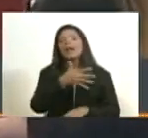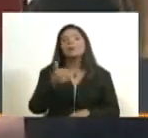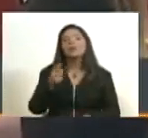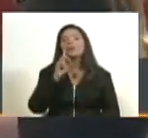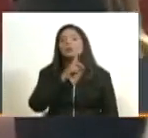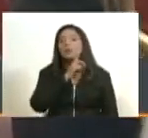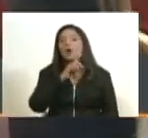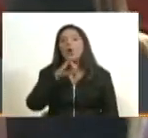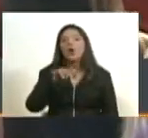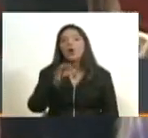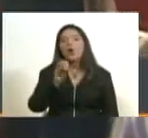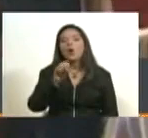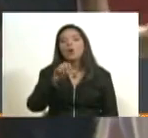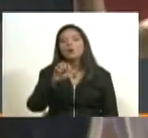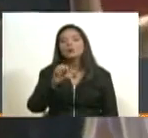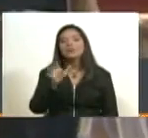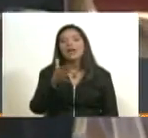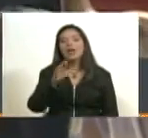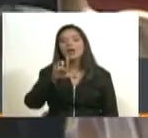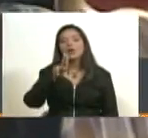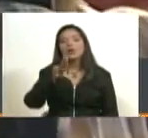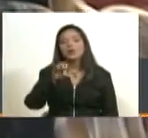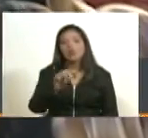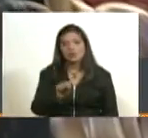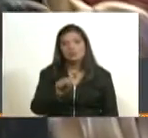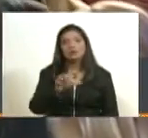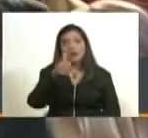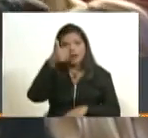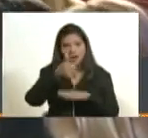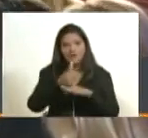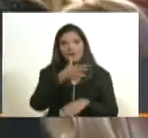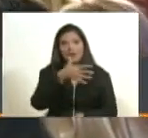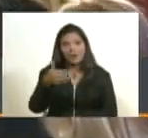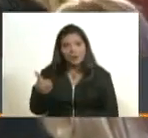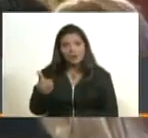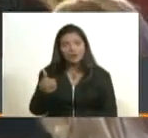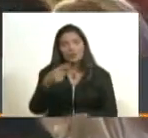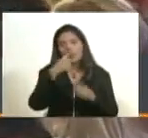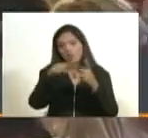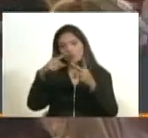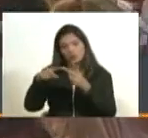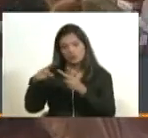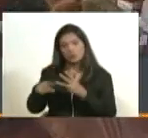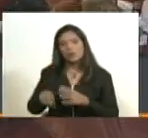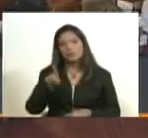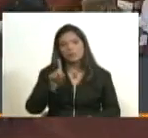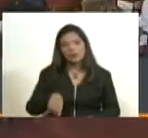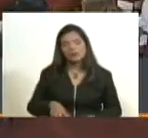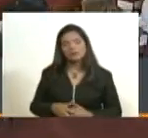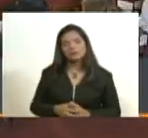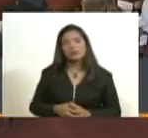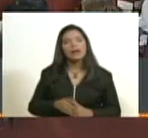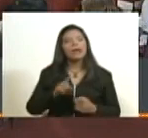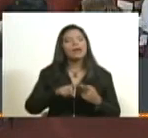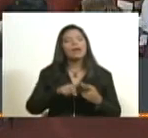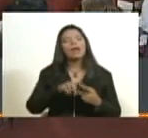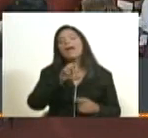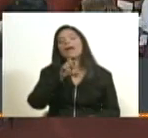José Luis Cartaya. El jefe. Entre otros. Enrique Márquez.